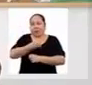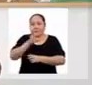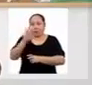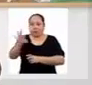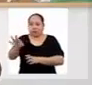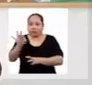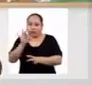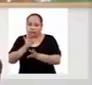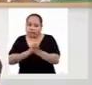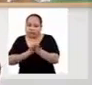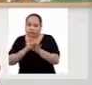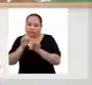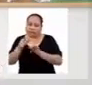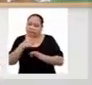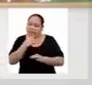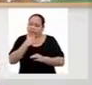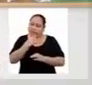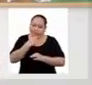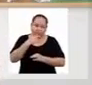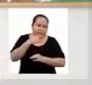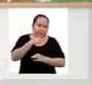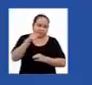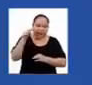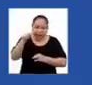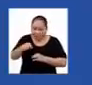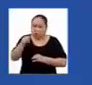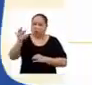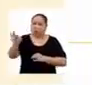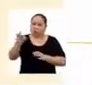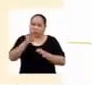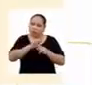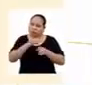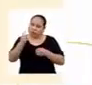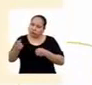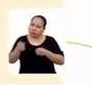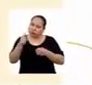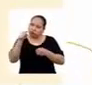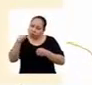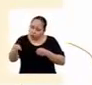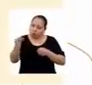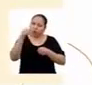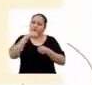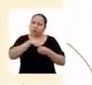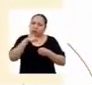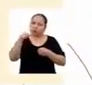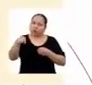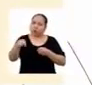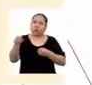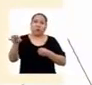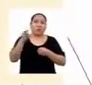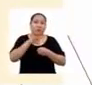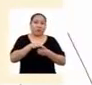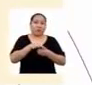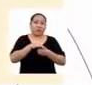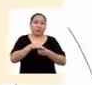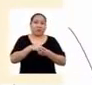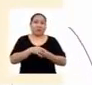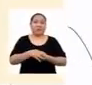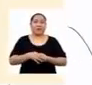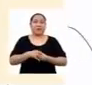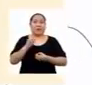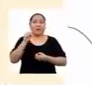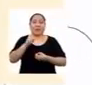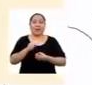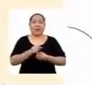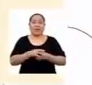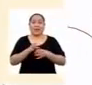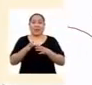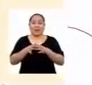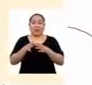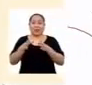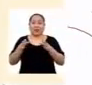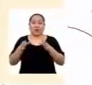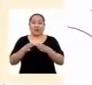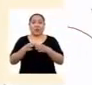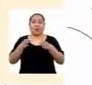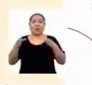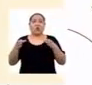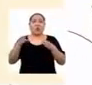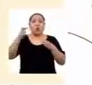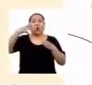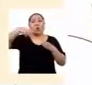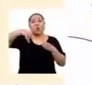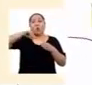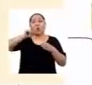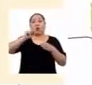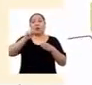de la investigación que se vaya a realizar. En este sentido, el tamaño de la muestra para nuestro estudio es